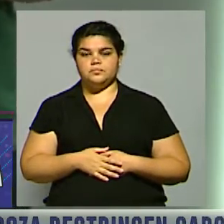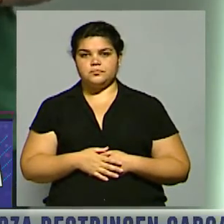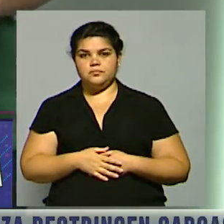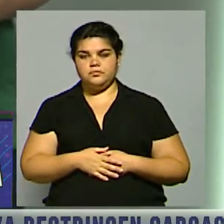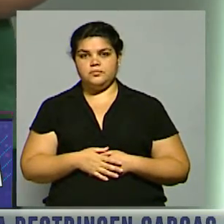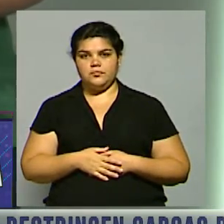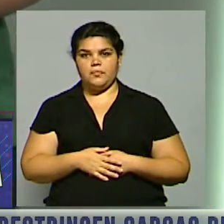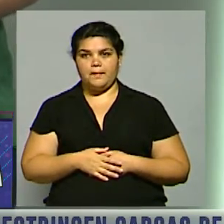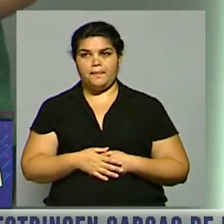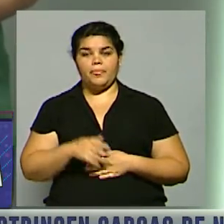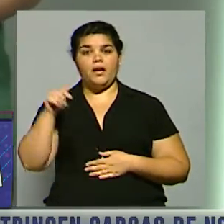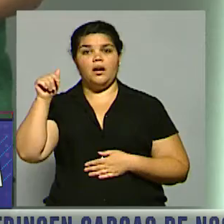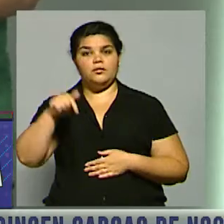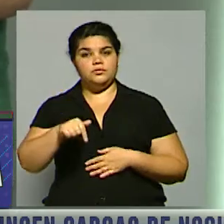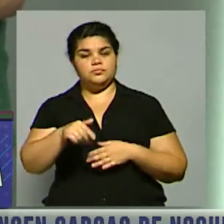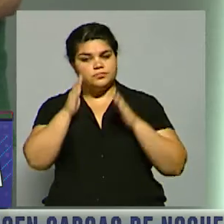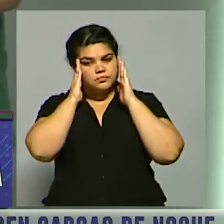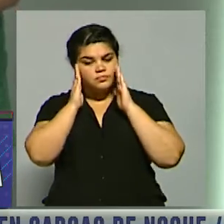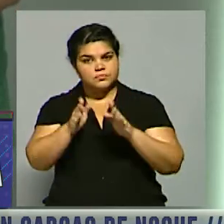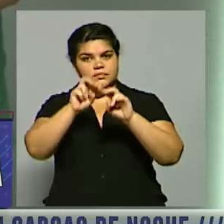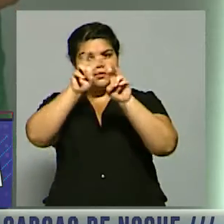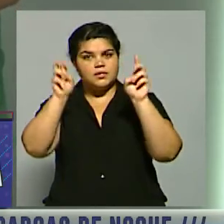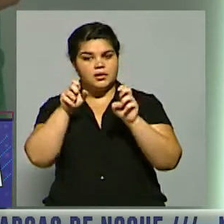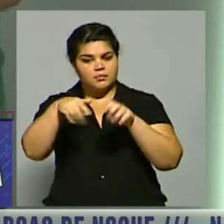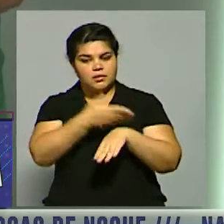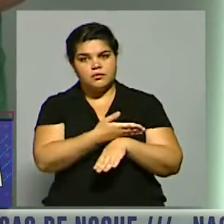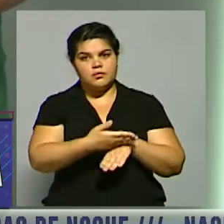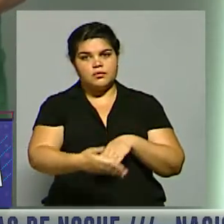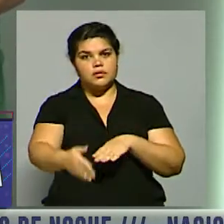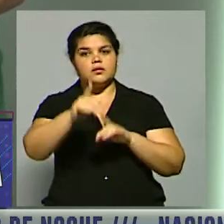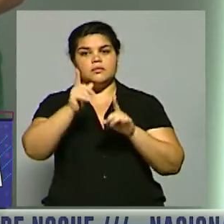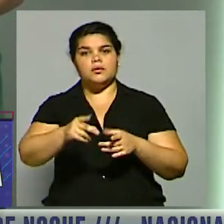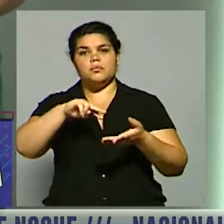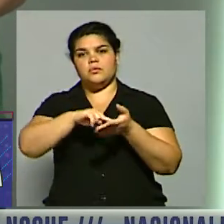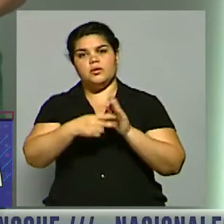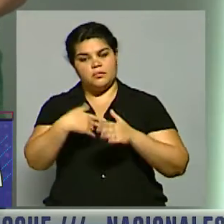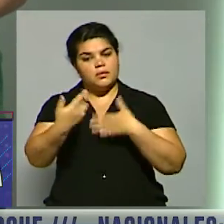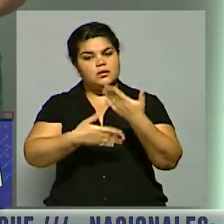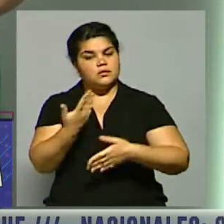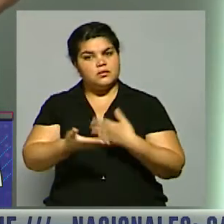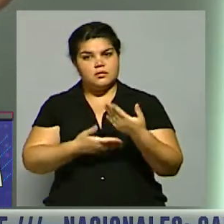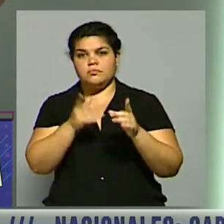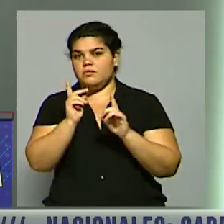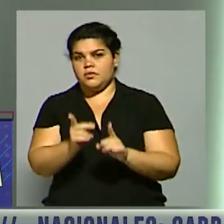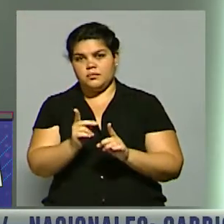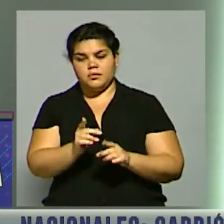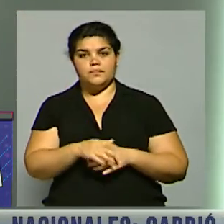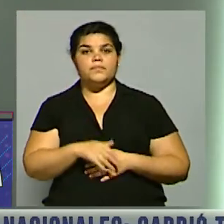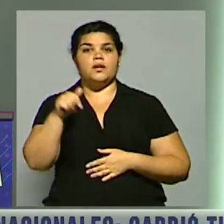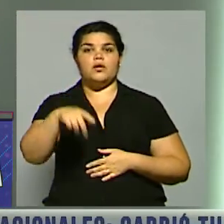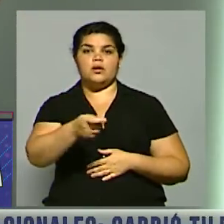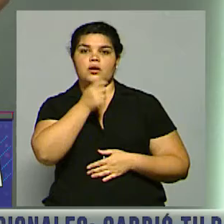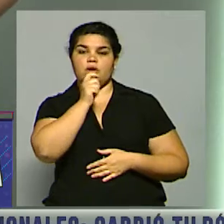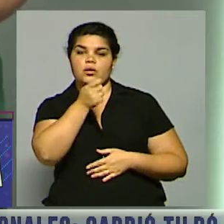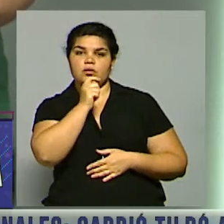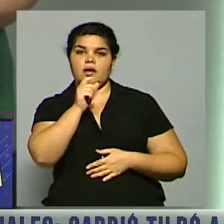Vamos a seguir seguramente hablando de este tema porque las consecuencias sin duda se seguirán sintiendo, ¿no? Así es, vamos a presentar la nota de